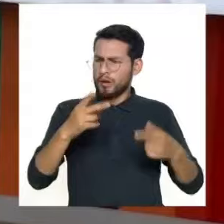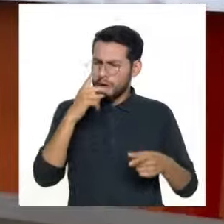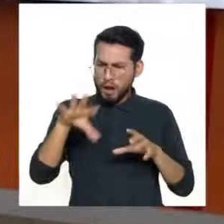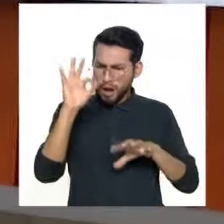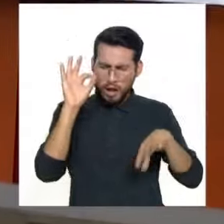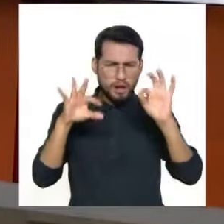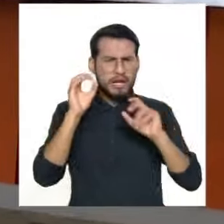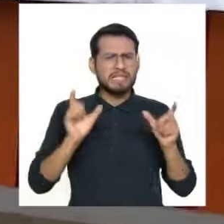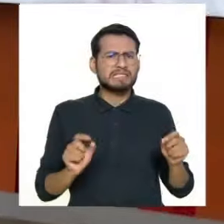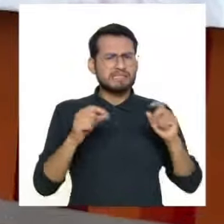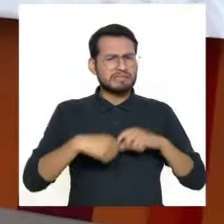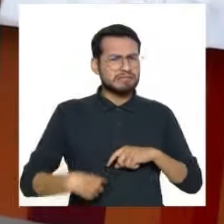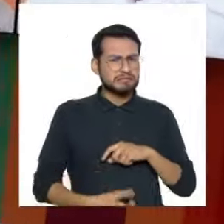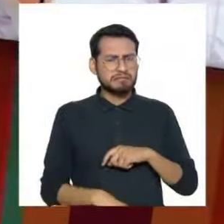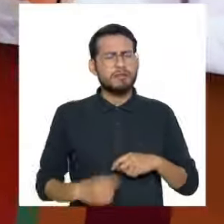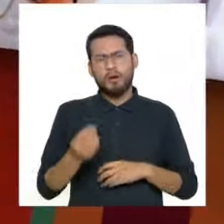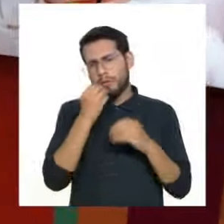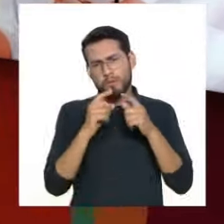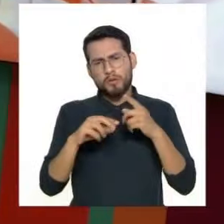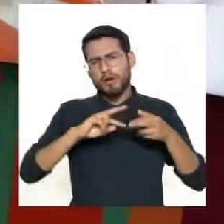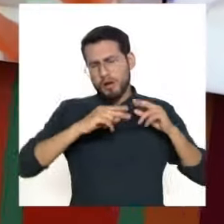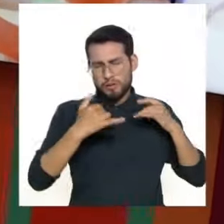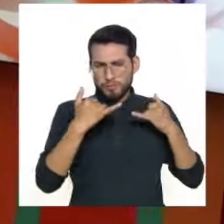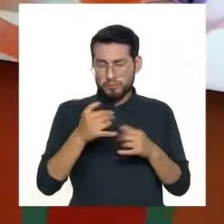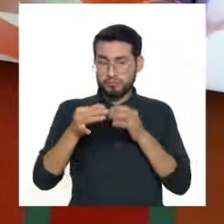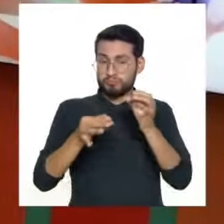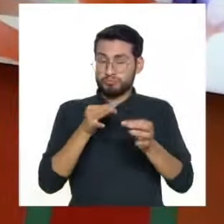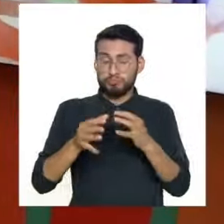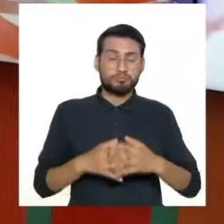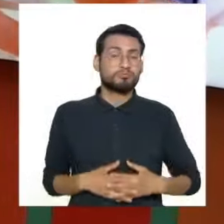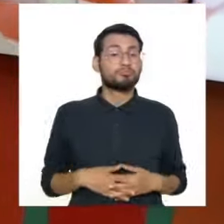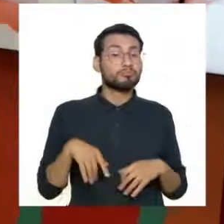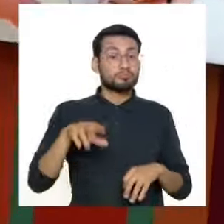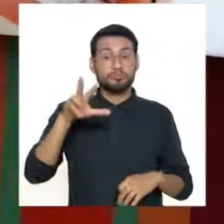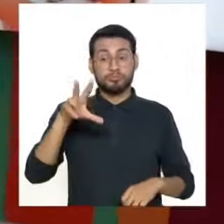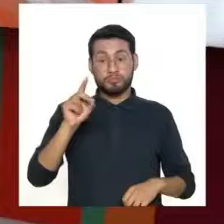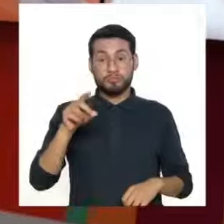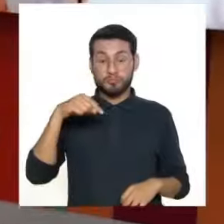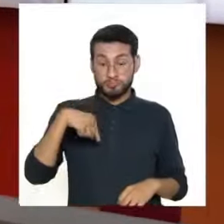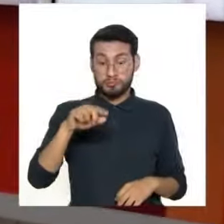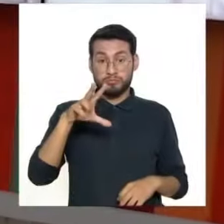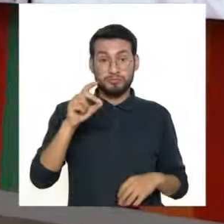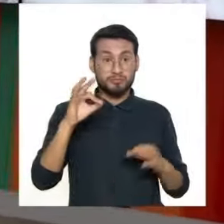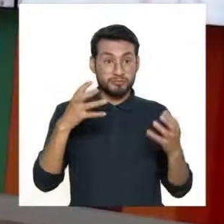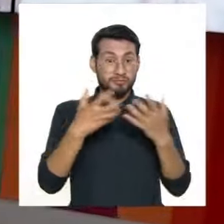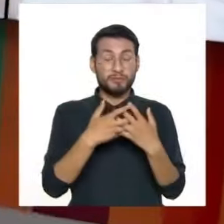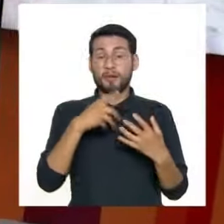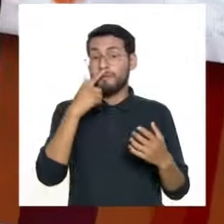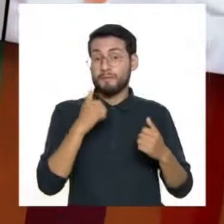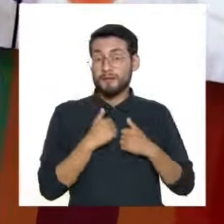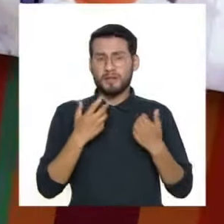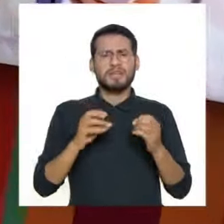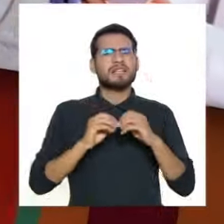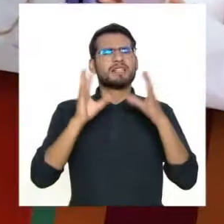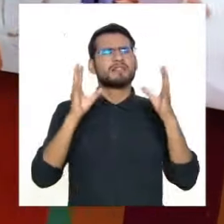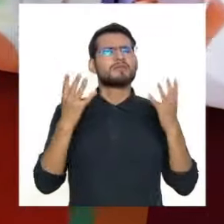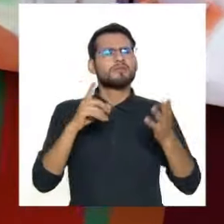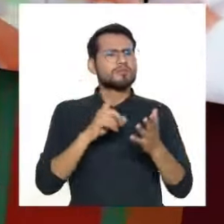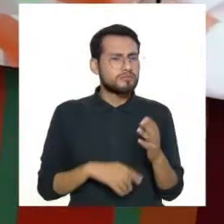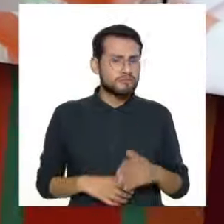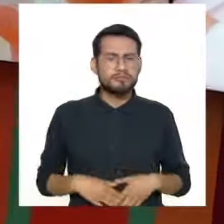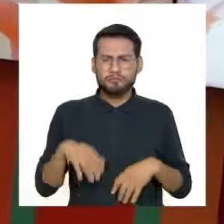de colon producto de la alimentación de los genes y varios factores que hoy día vamos a hablar y este 31 que va a coincidir un poco con el feriado es el día en la